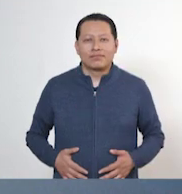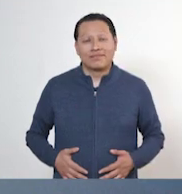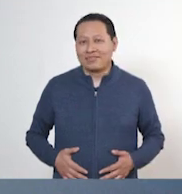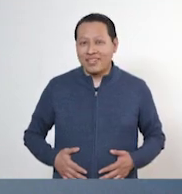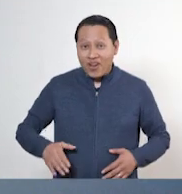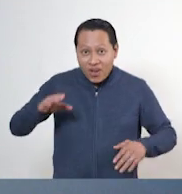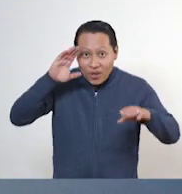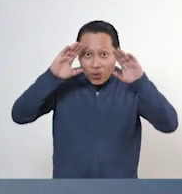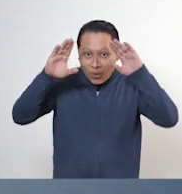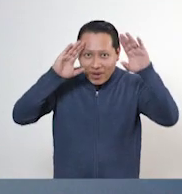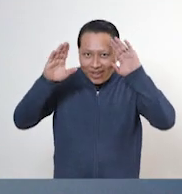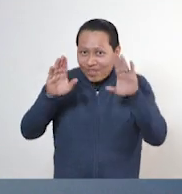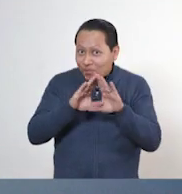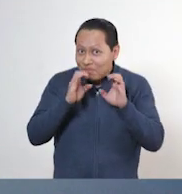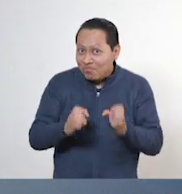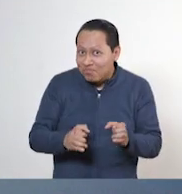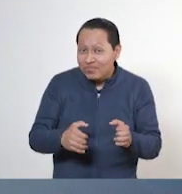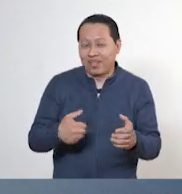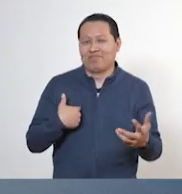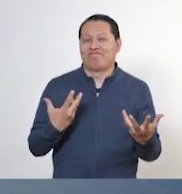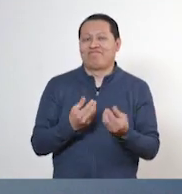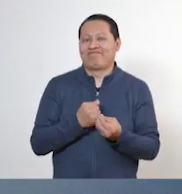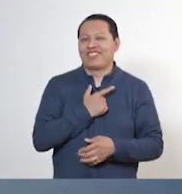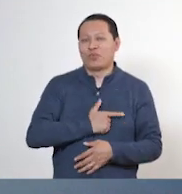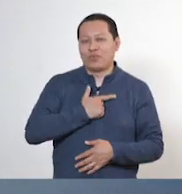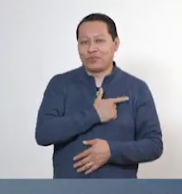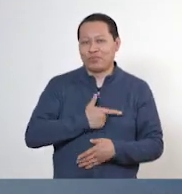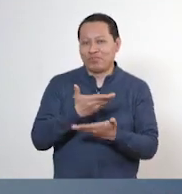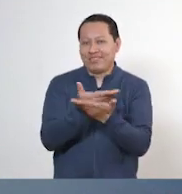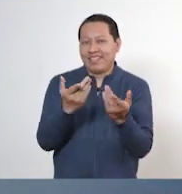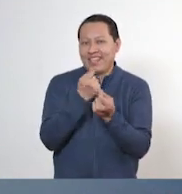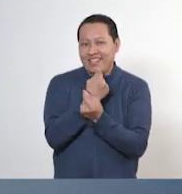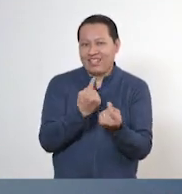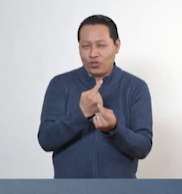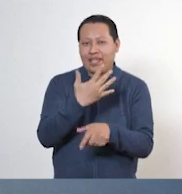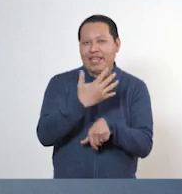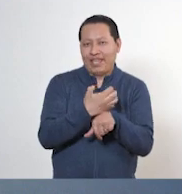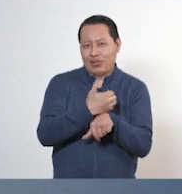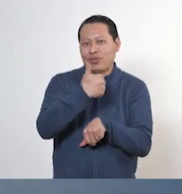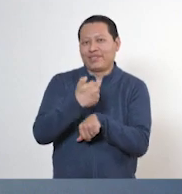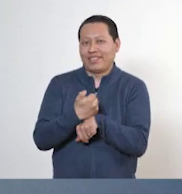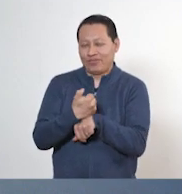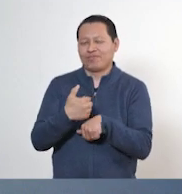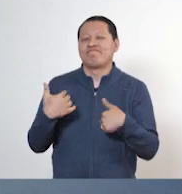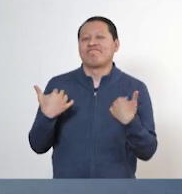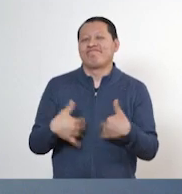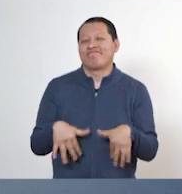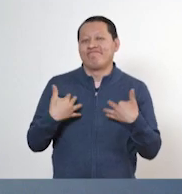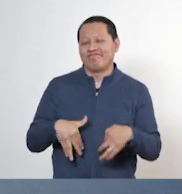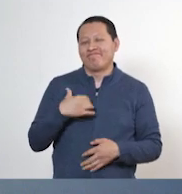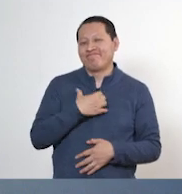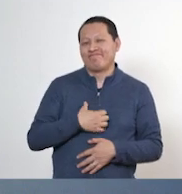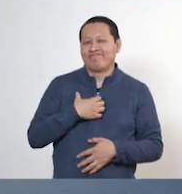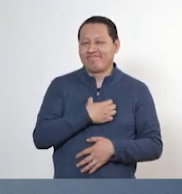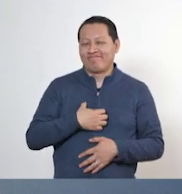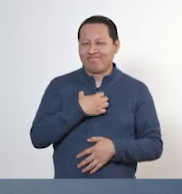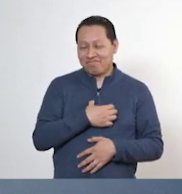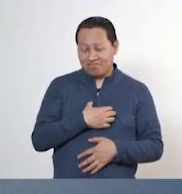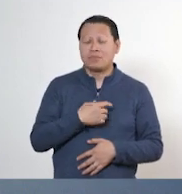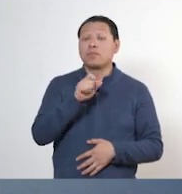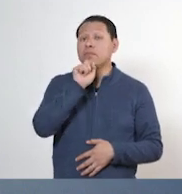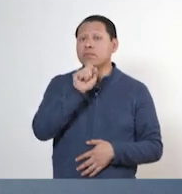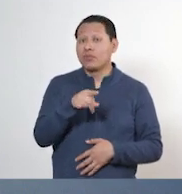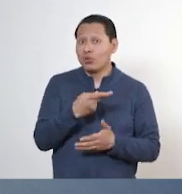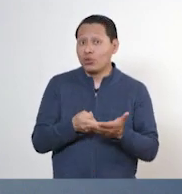Hola, hola, ¿cómo están? Es un gusto estar con ustedes, niñas y niños de quinto y sexto grado de primaria. ¡Qué alegría! Y con muchísimo gusto